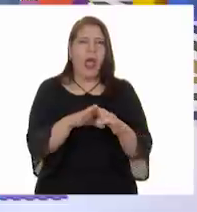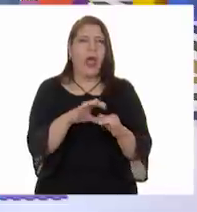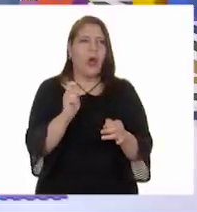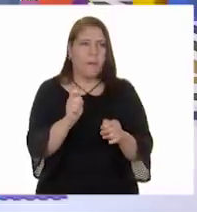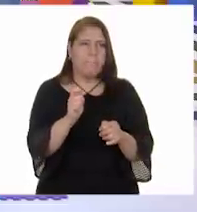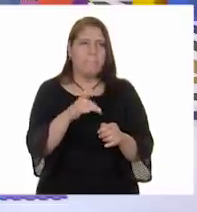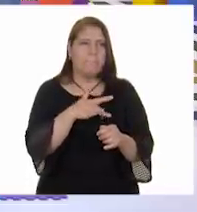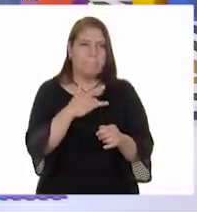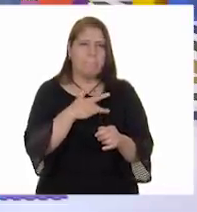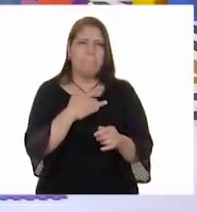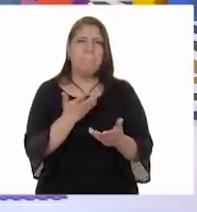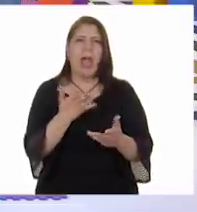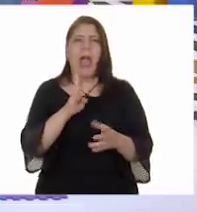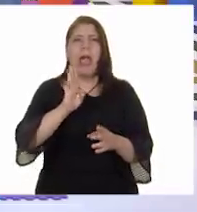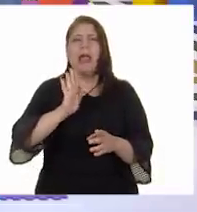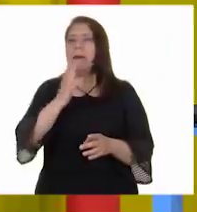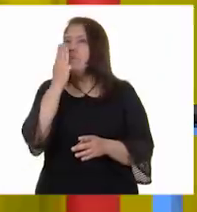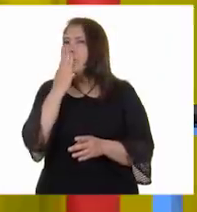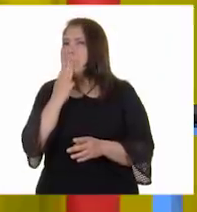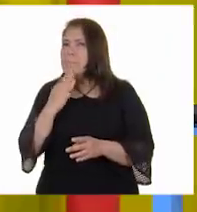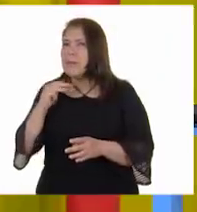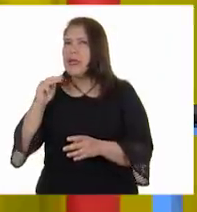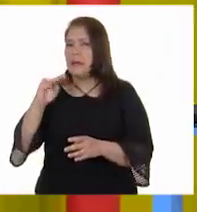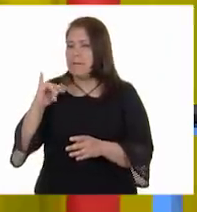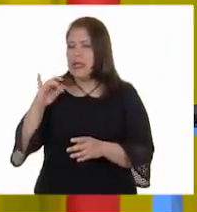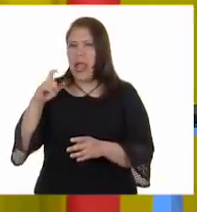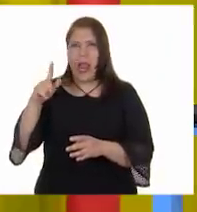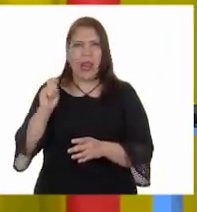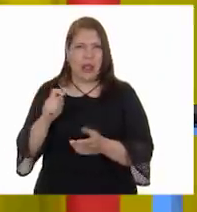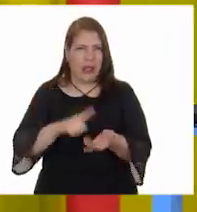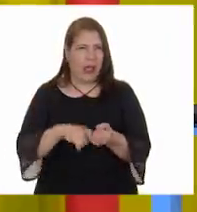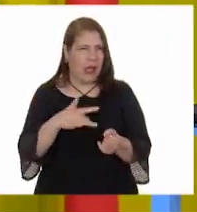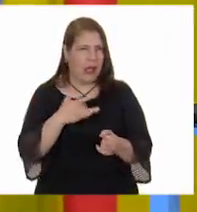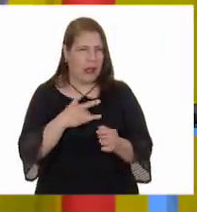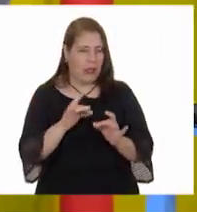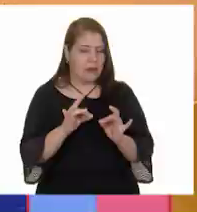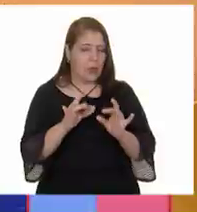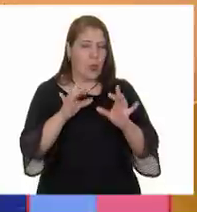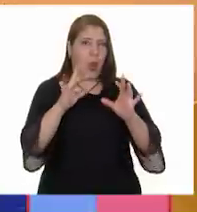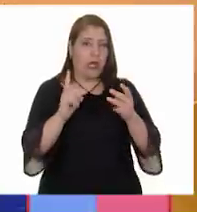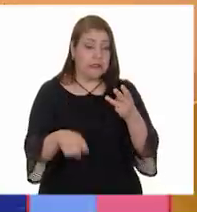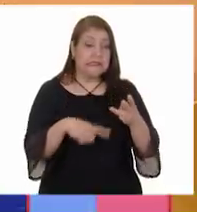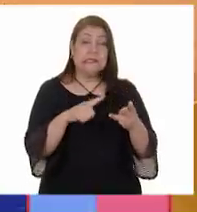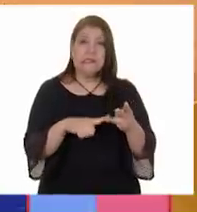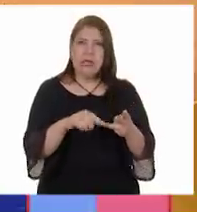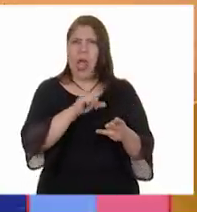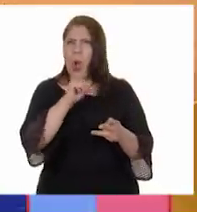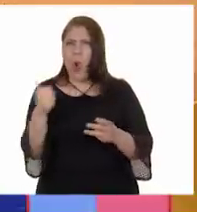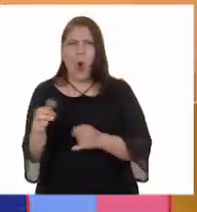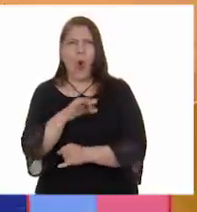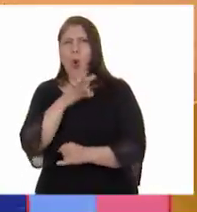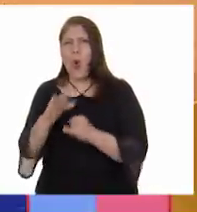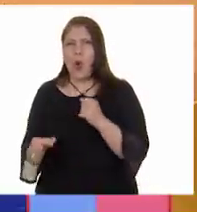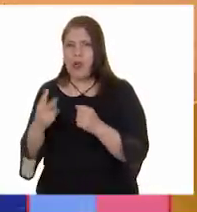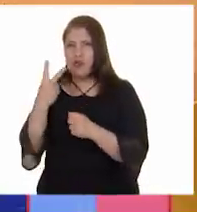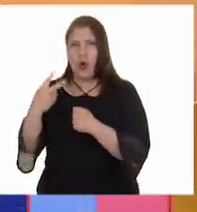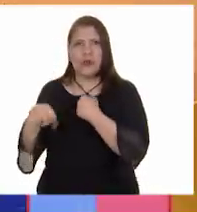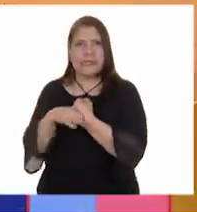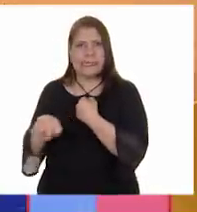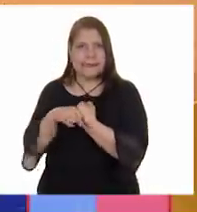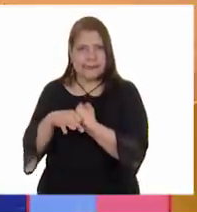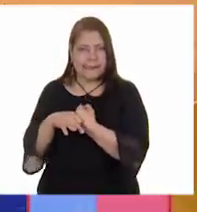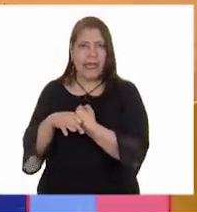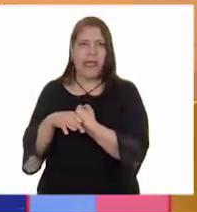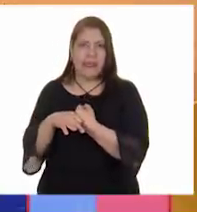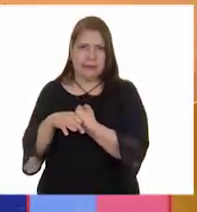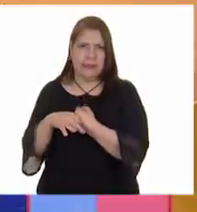si fuera miel. Más o menos, más sí, o menos. Tenía esa sensación. Oye, ¿y la última mezcla que le echaron dos tazas de harina, es decir, una